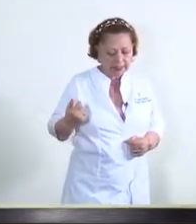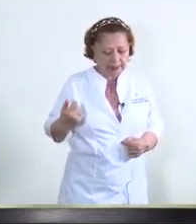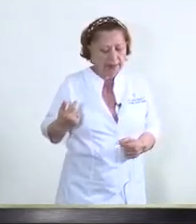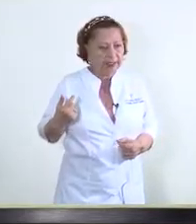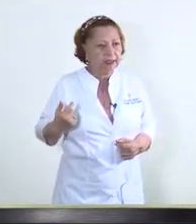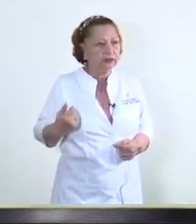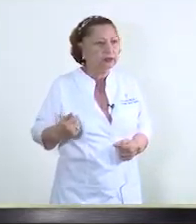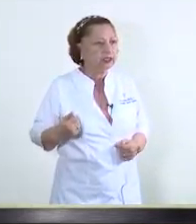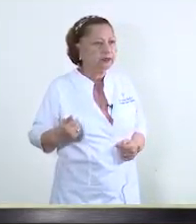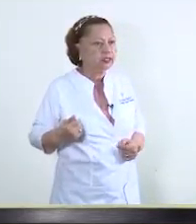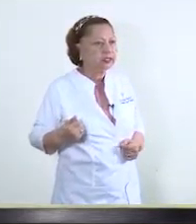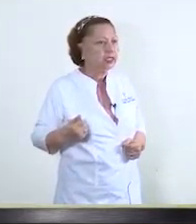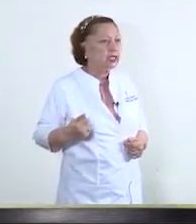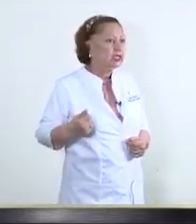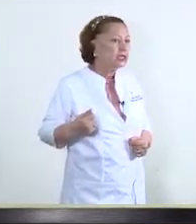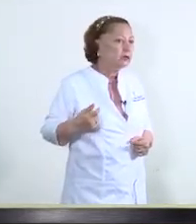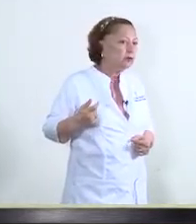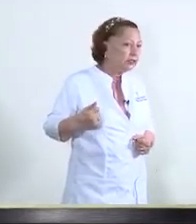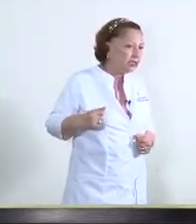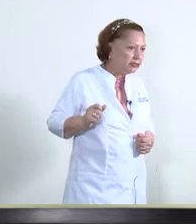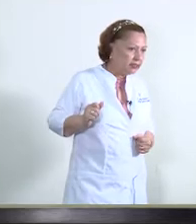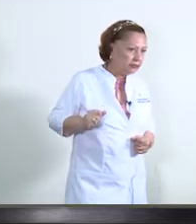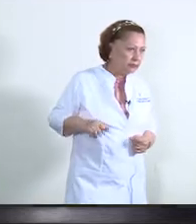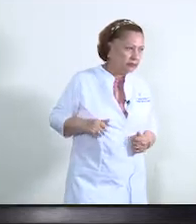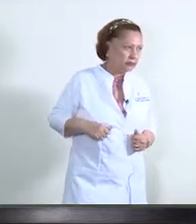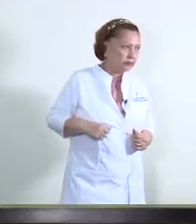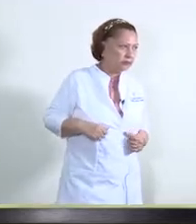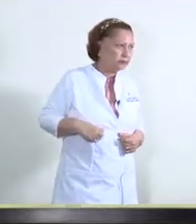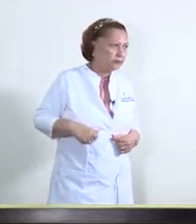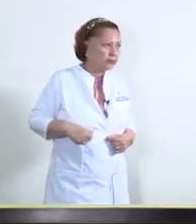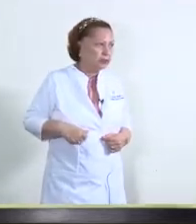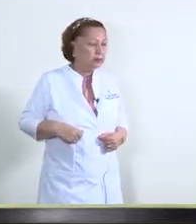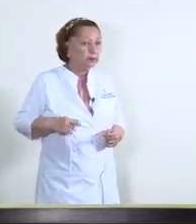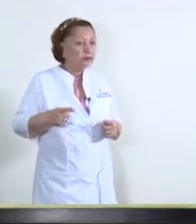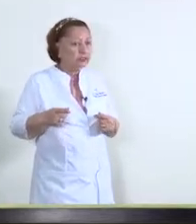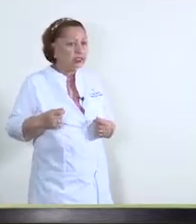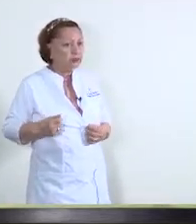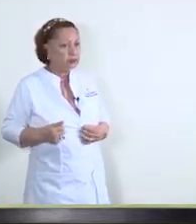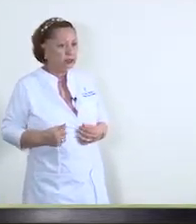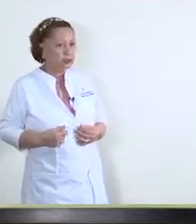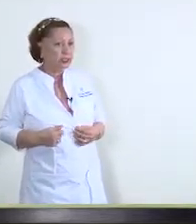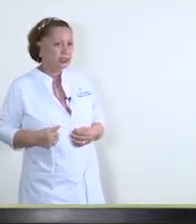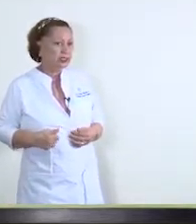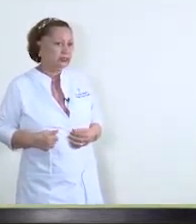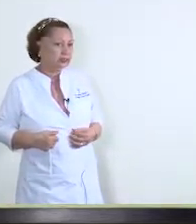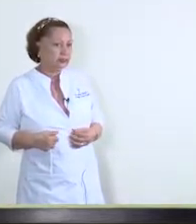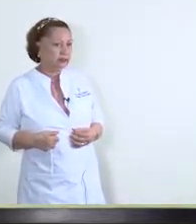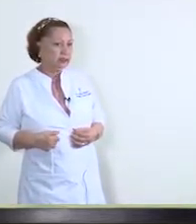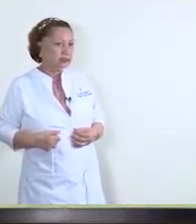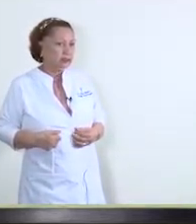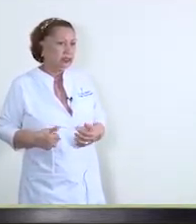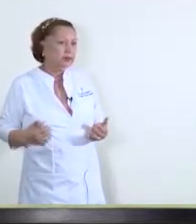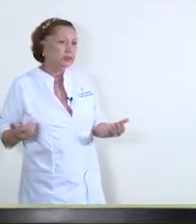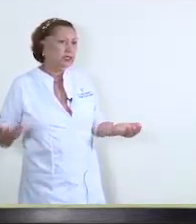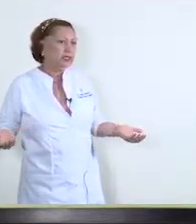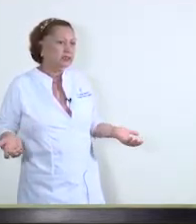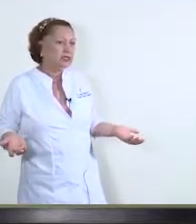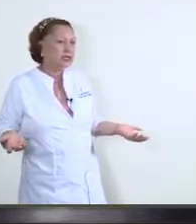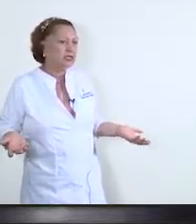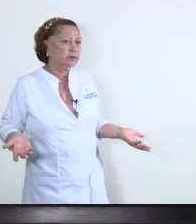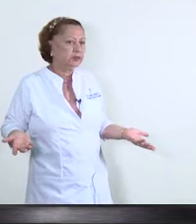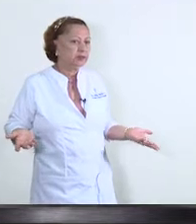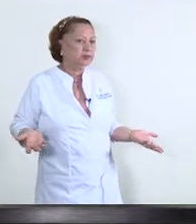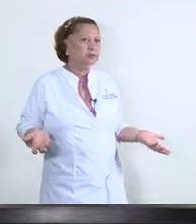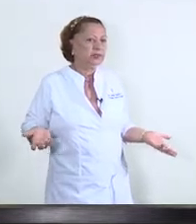que le decían tal vez al sobreviviente, ¿y a vos cuánta gente se te murió? Vos fuiste el único que quedaste. ¿Qué podía